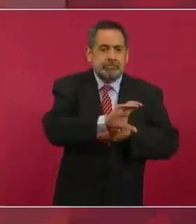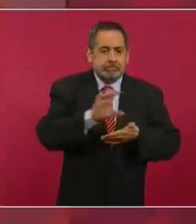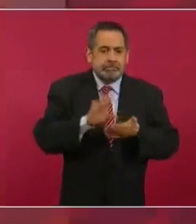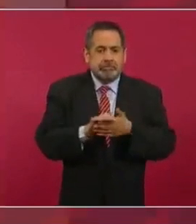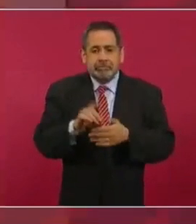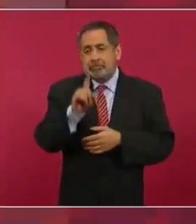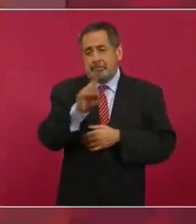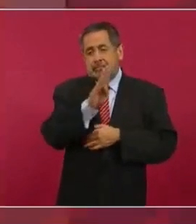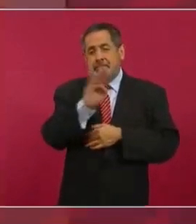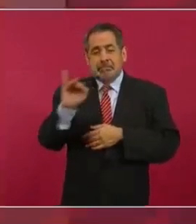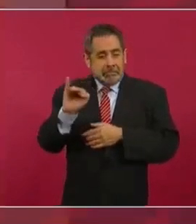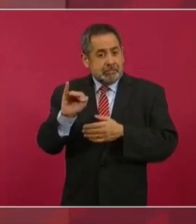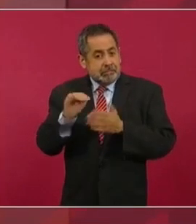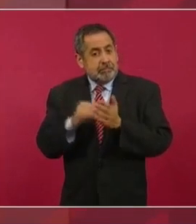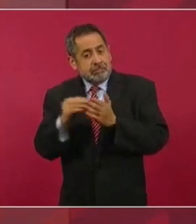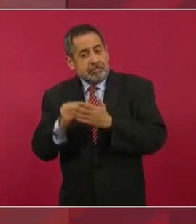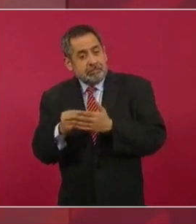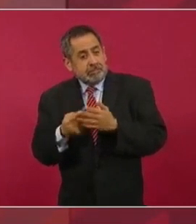1 billón.